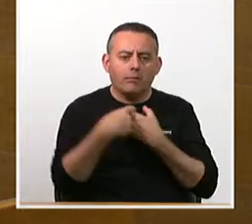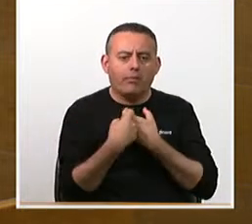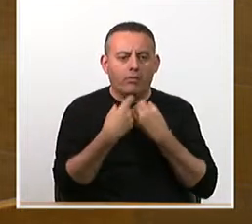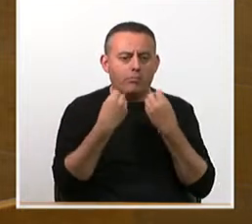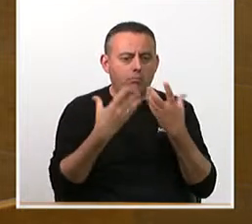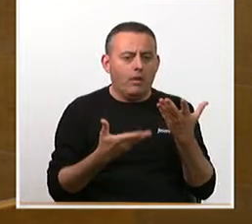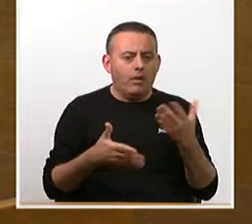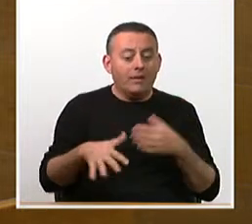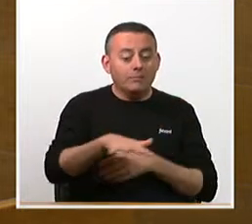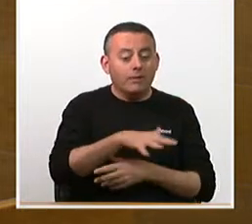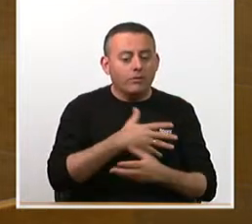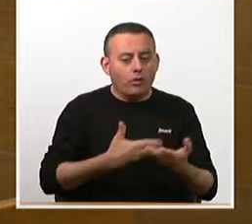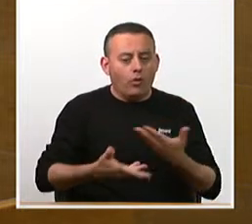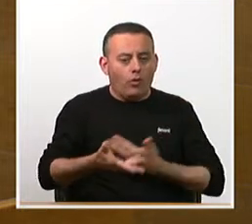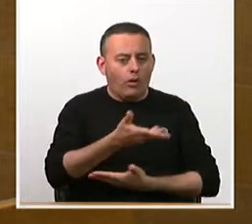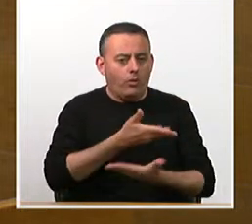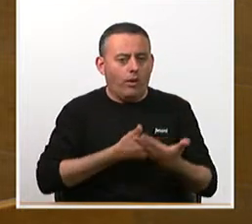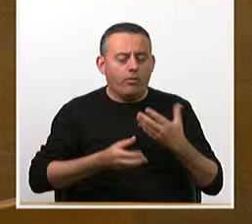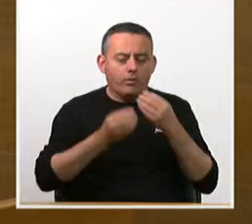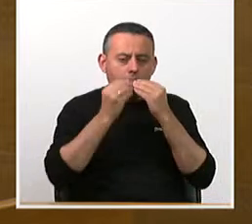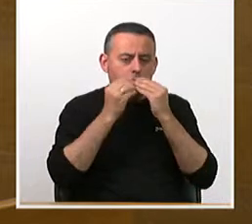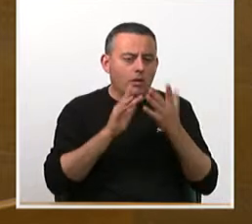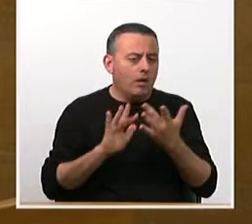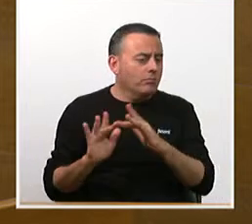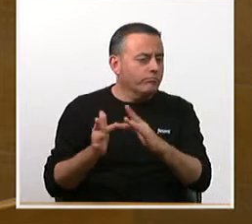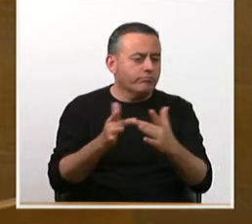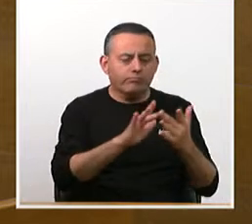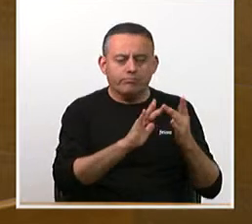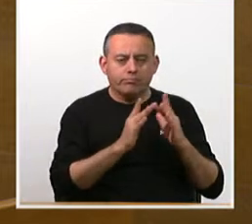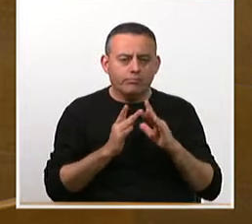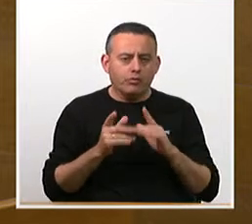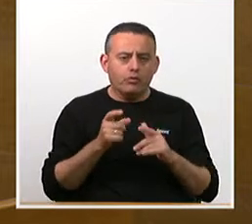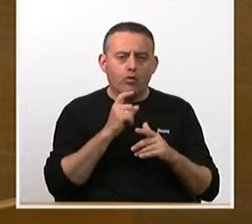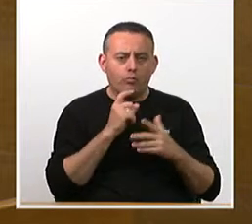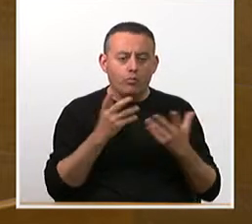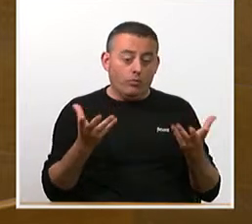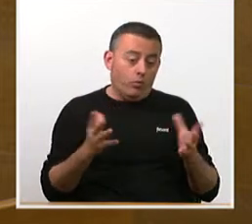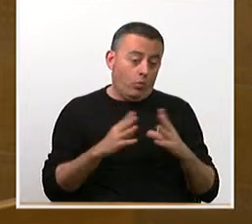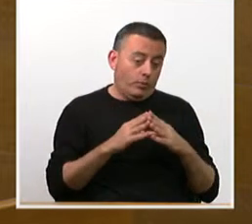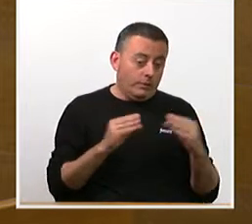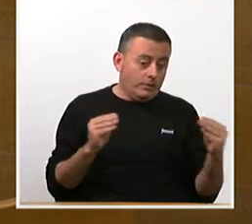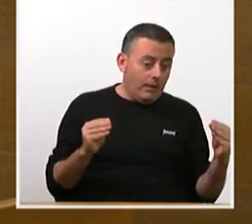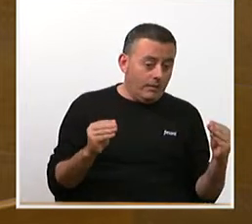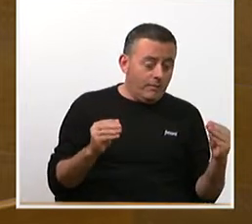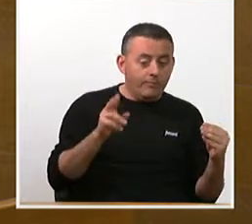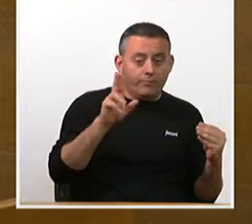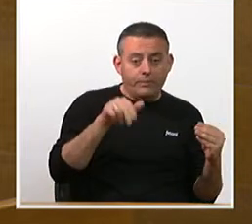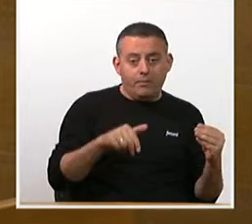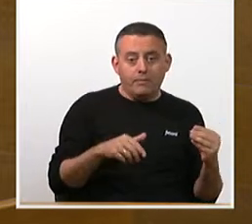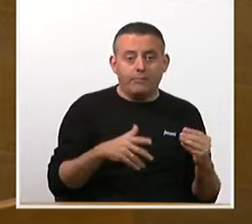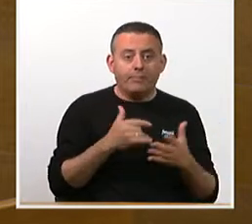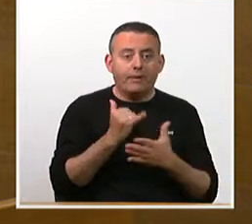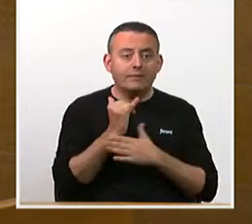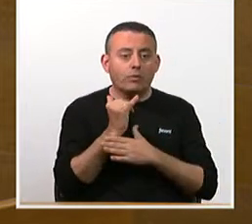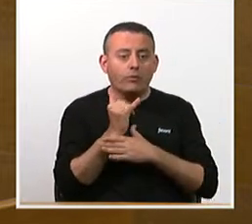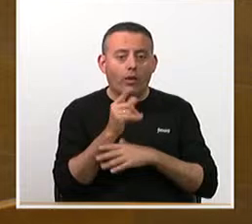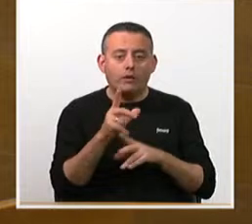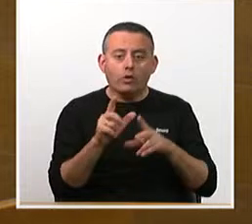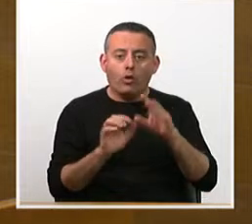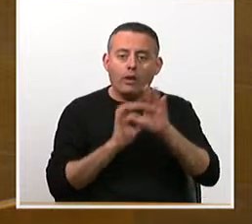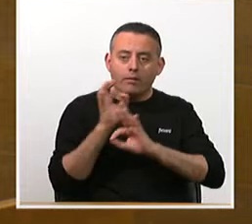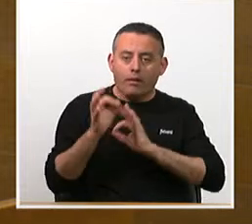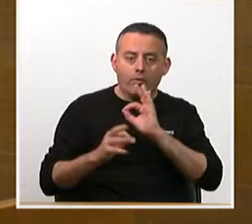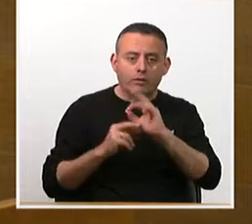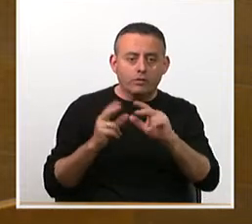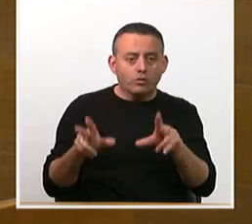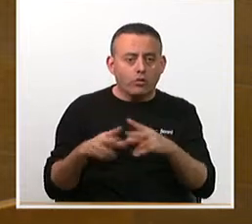colaboración en el que se interrelacionan las universidades con las las organizaciones sociales